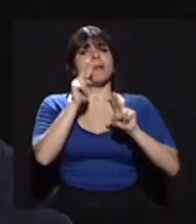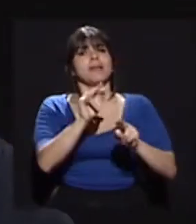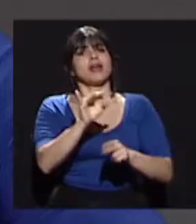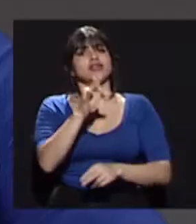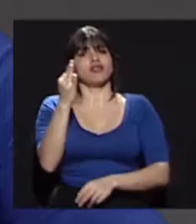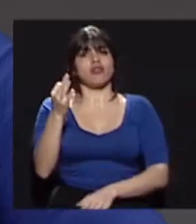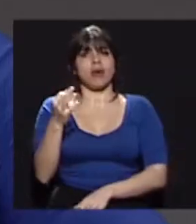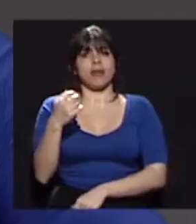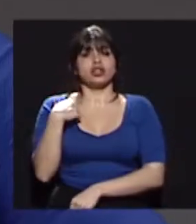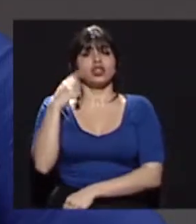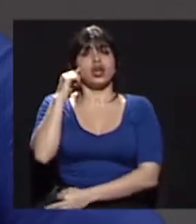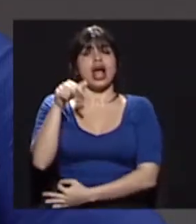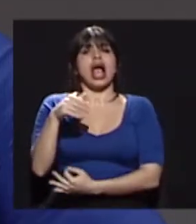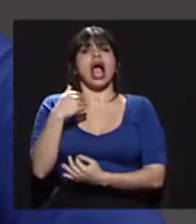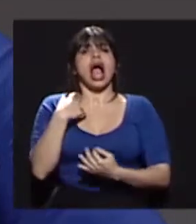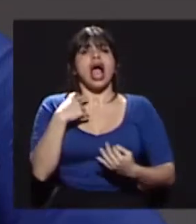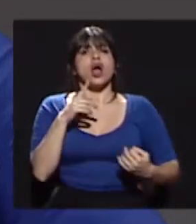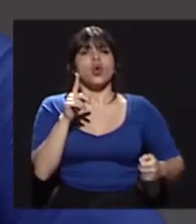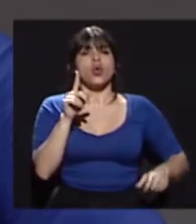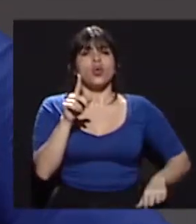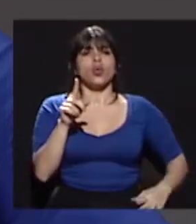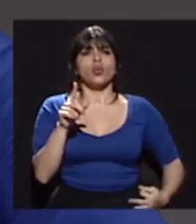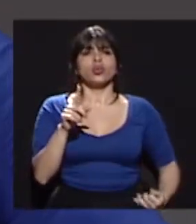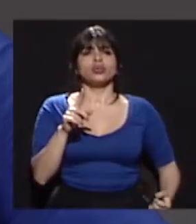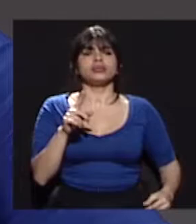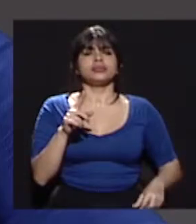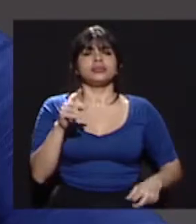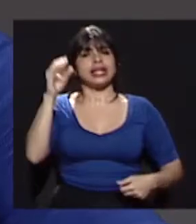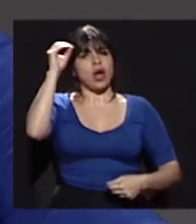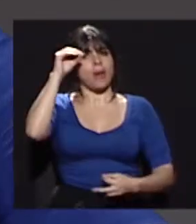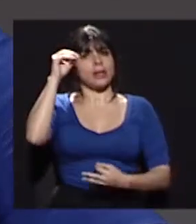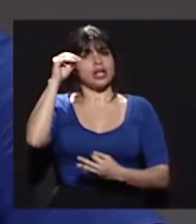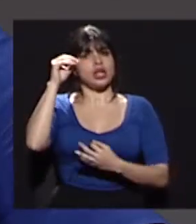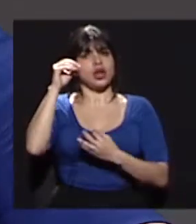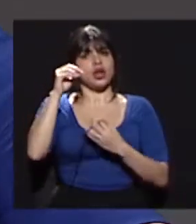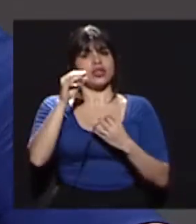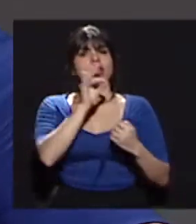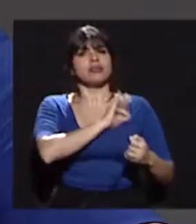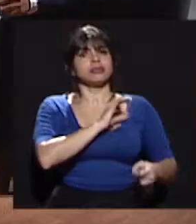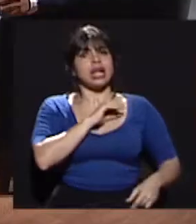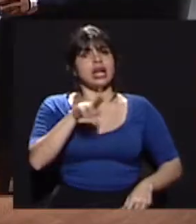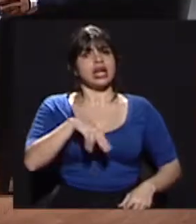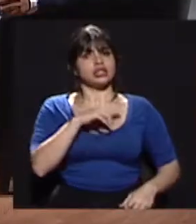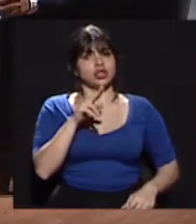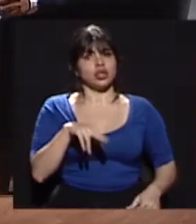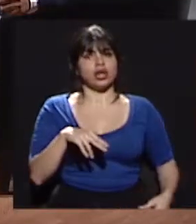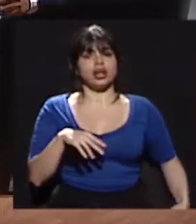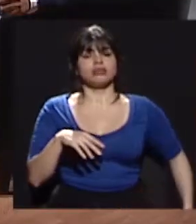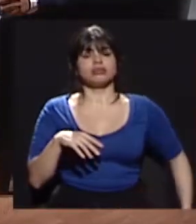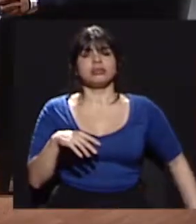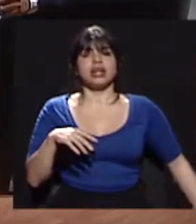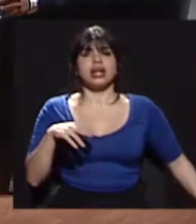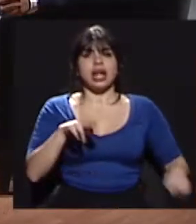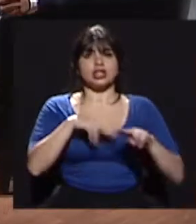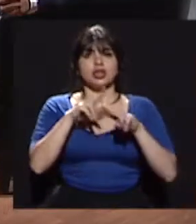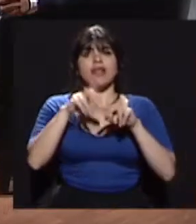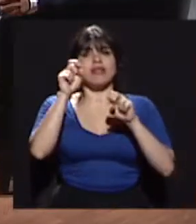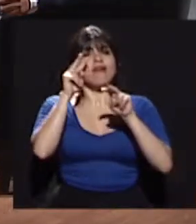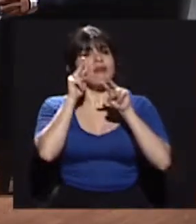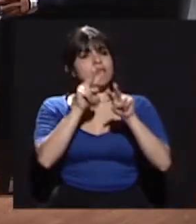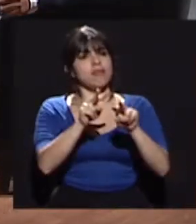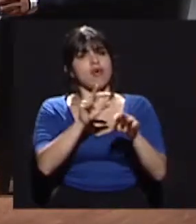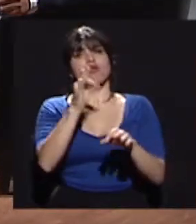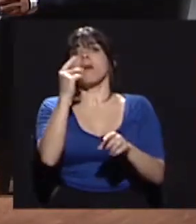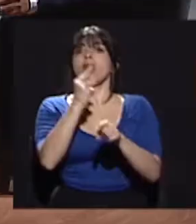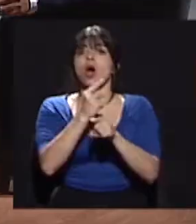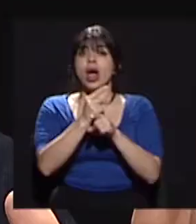y yo creo que aquí hay una con criterio de conveniencia nacional que tiene que ser mirado con prudencia ha